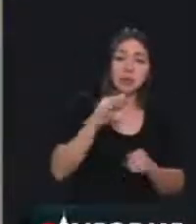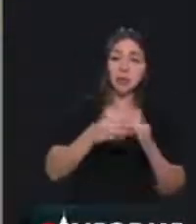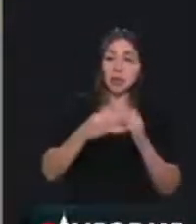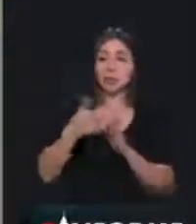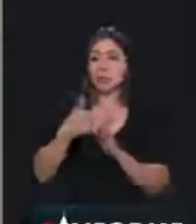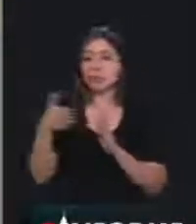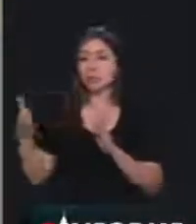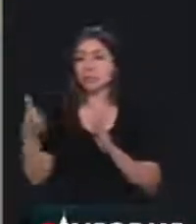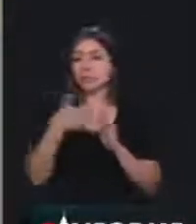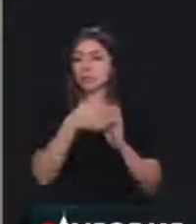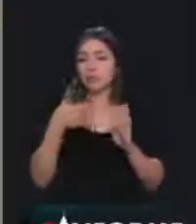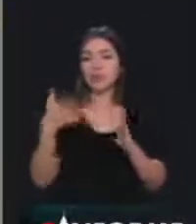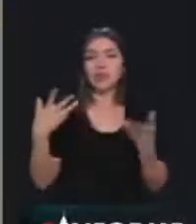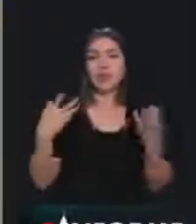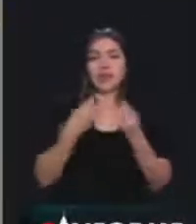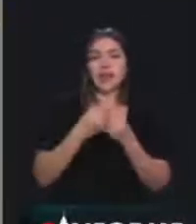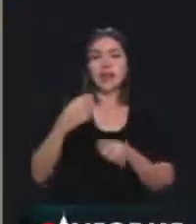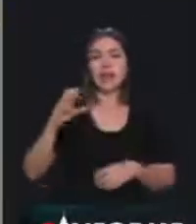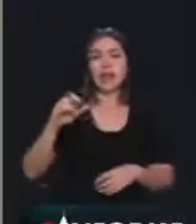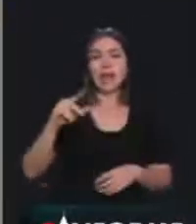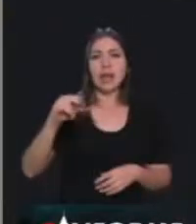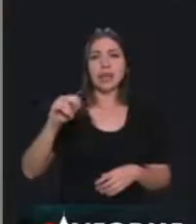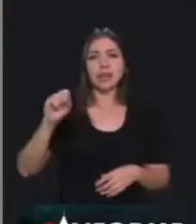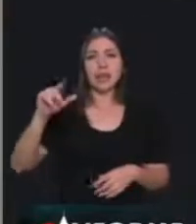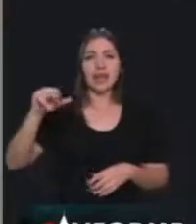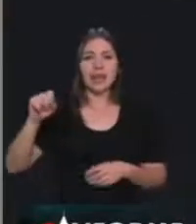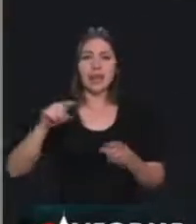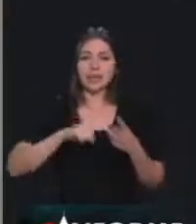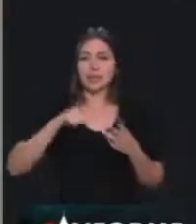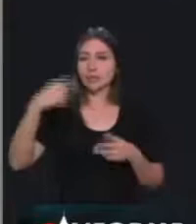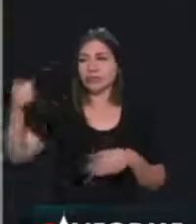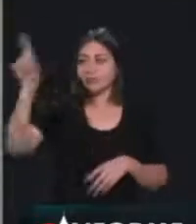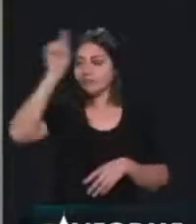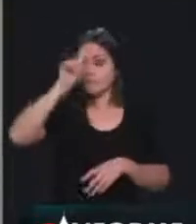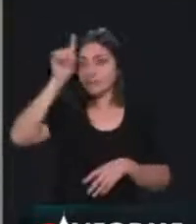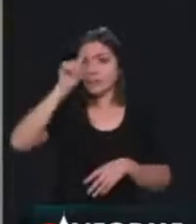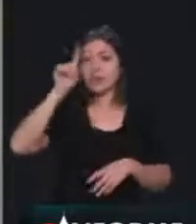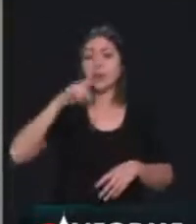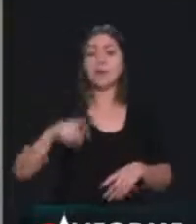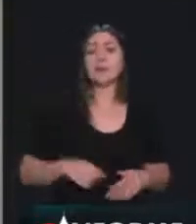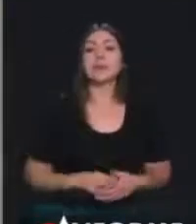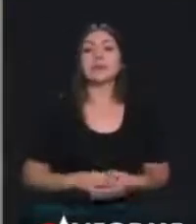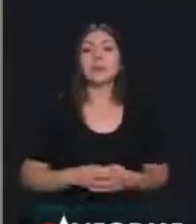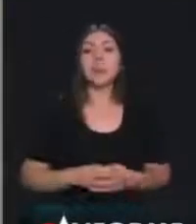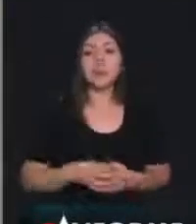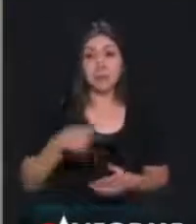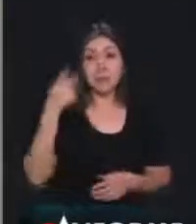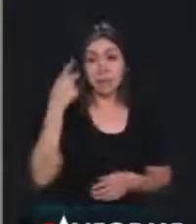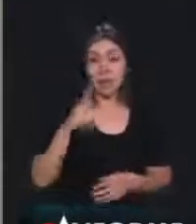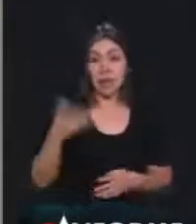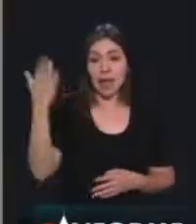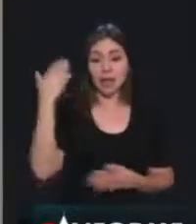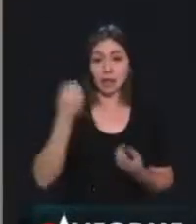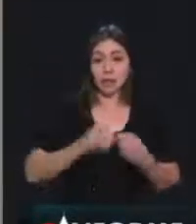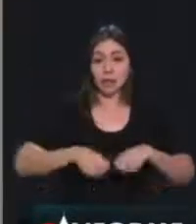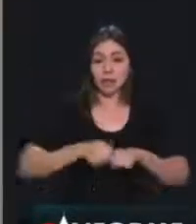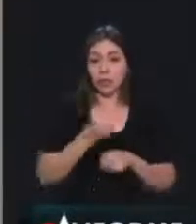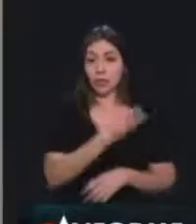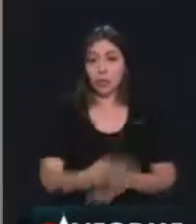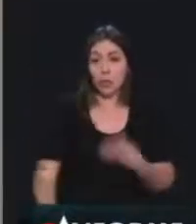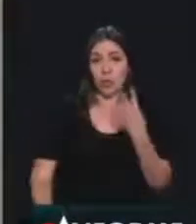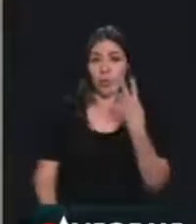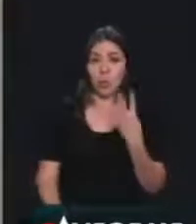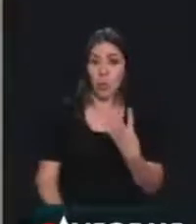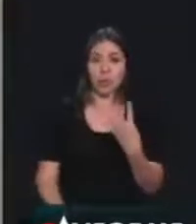con Carlos Salinas de Gortari, el súper asesor, ¿no? Pero esos eran los 4 socios, ¿ok?